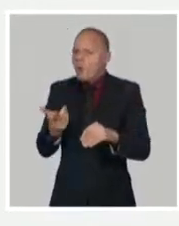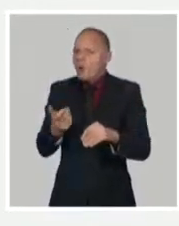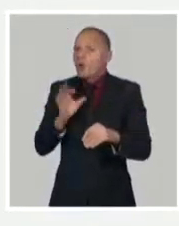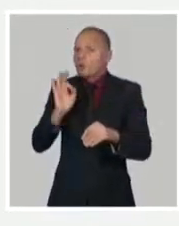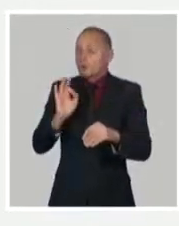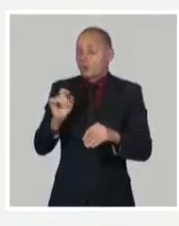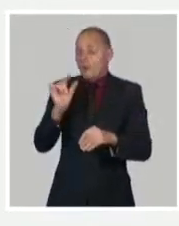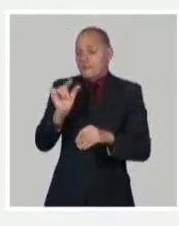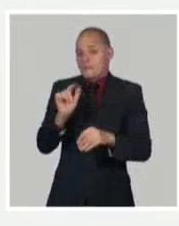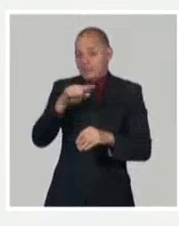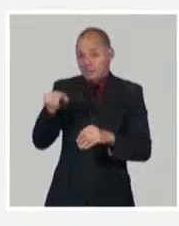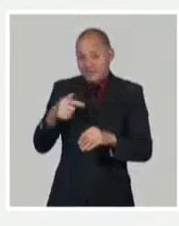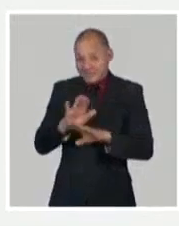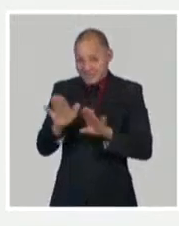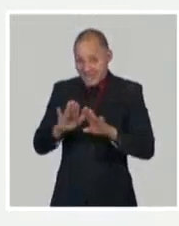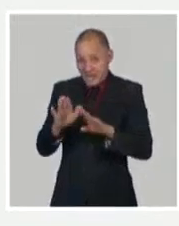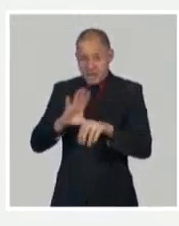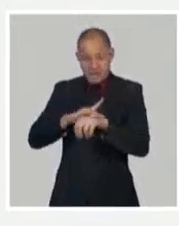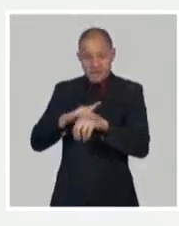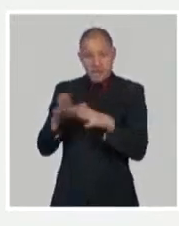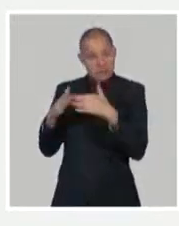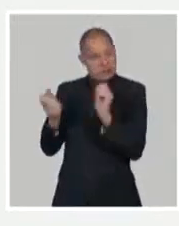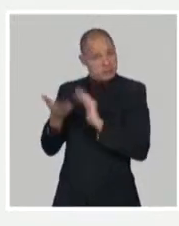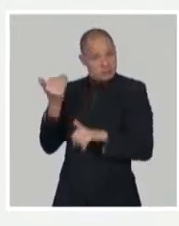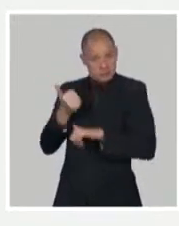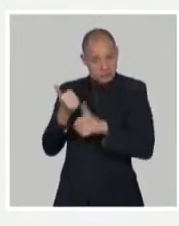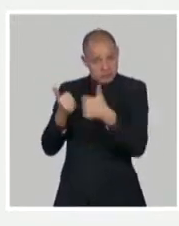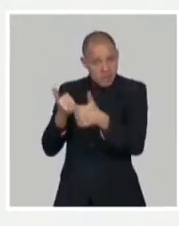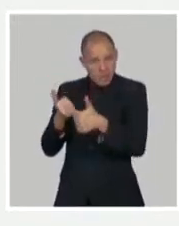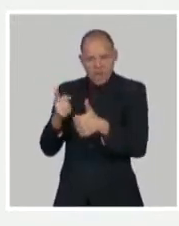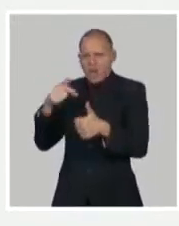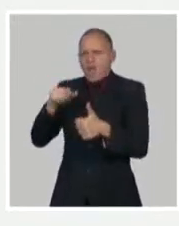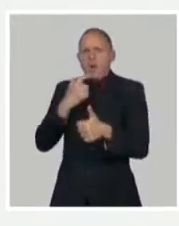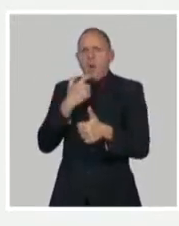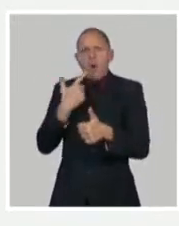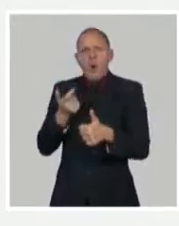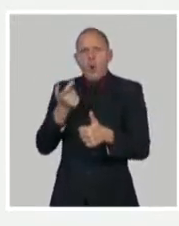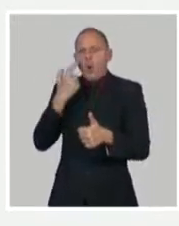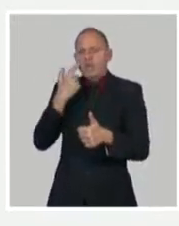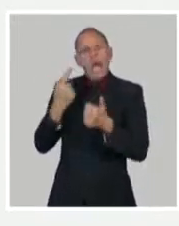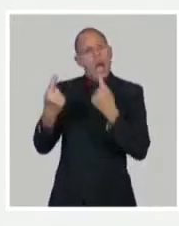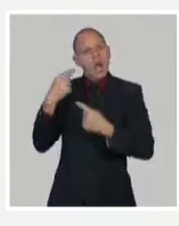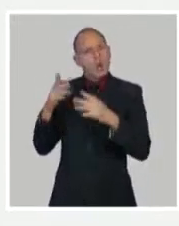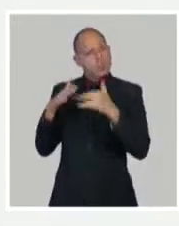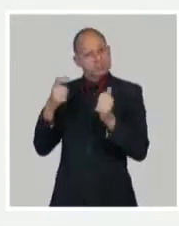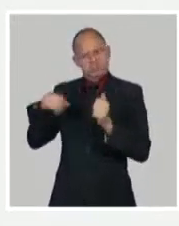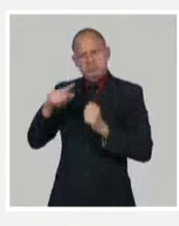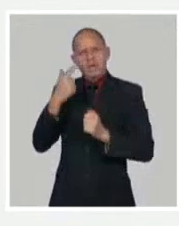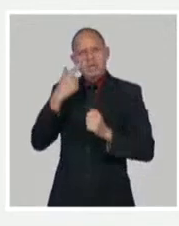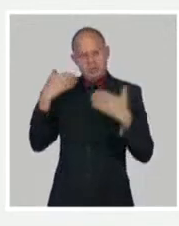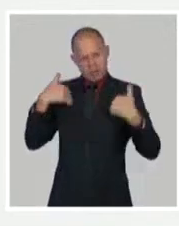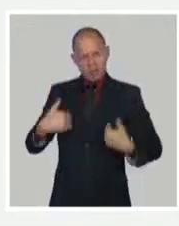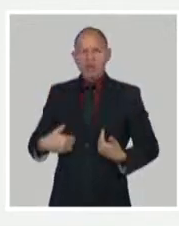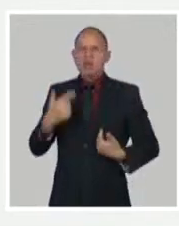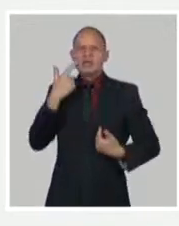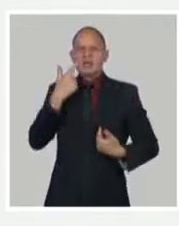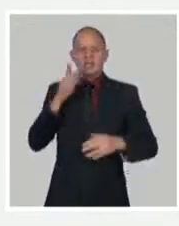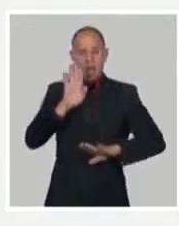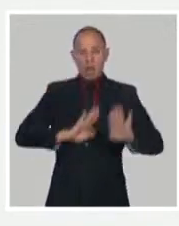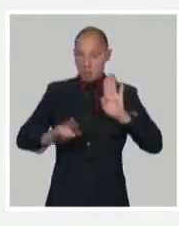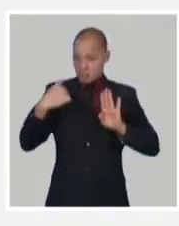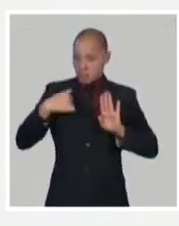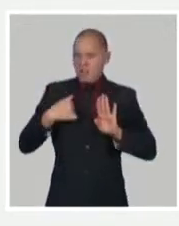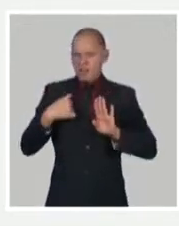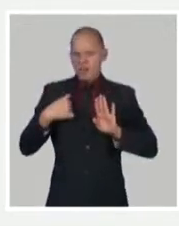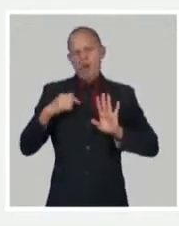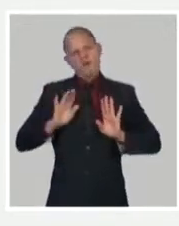los convalecientes tienen un espectro muy amplio. En la parte que está con muy salió con muy pocos títulos, ¿no? Nosotros decidimos hacer un ensayo clínico que se hizo con